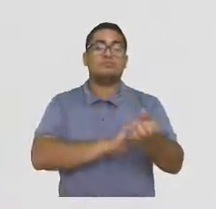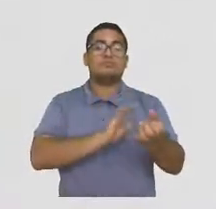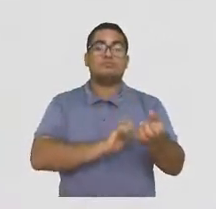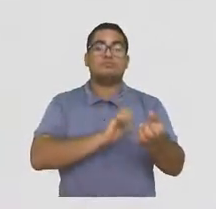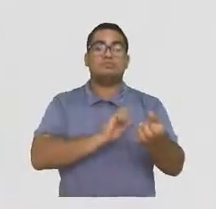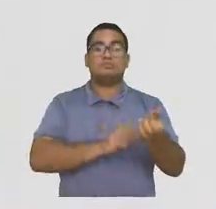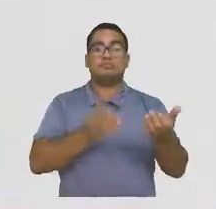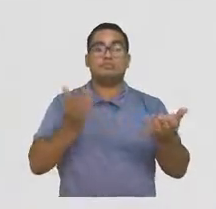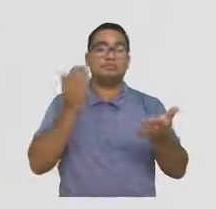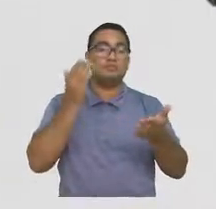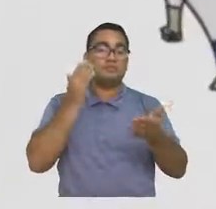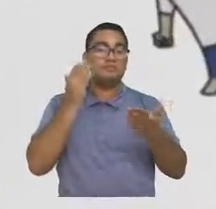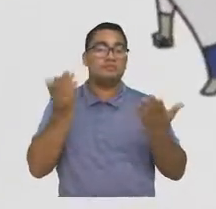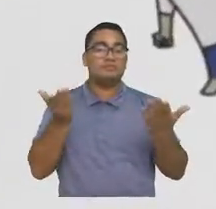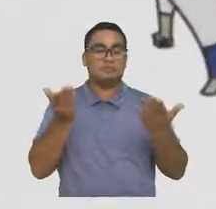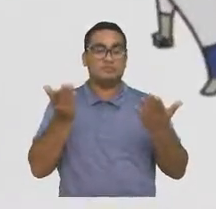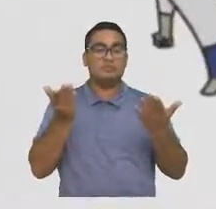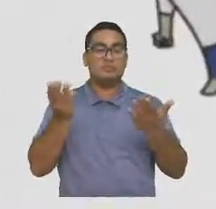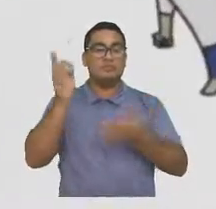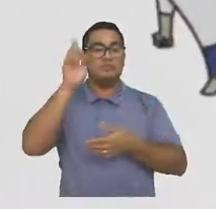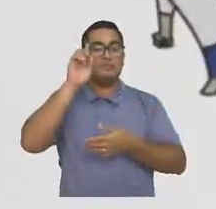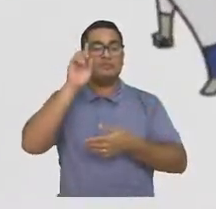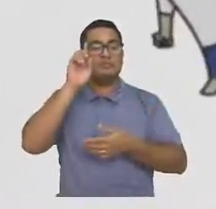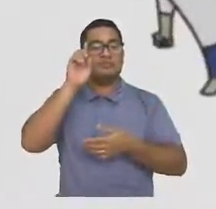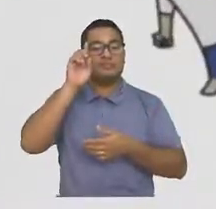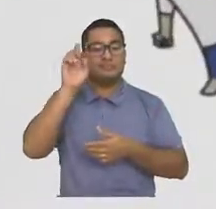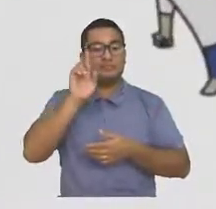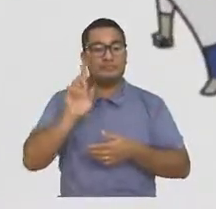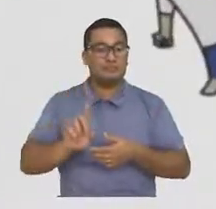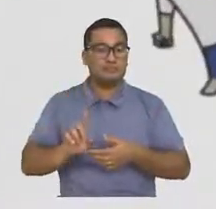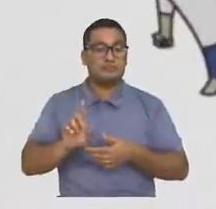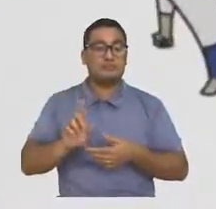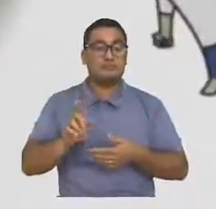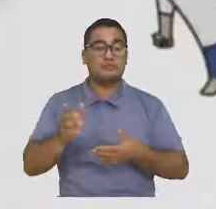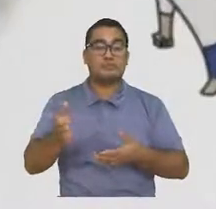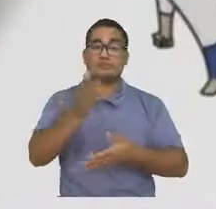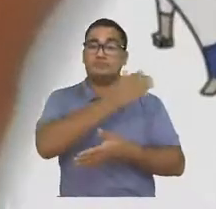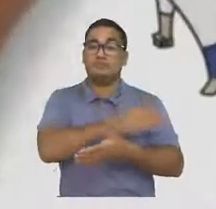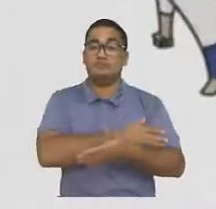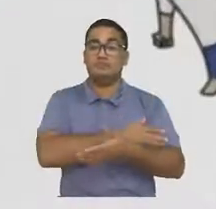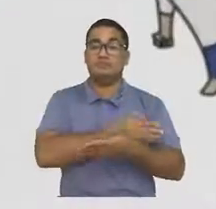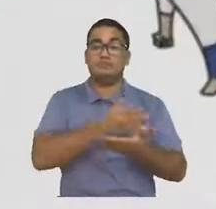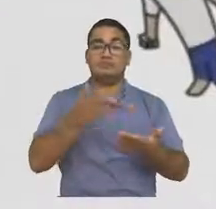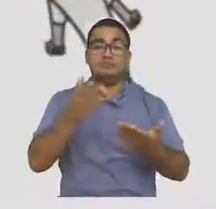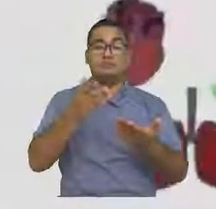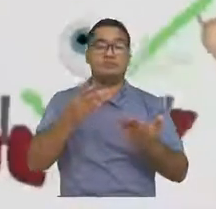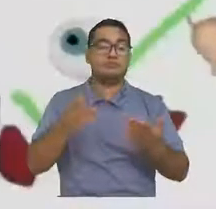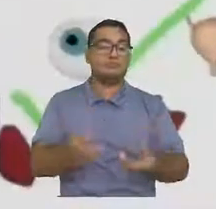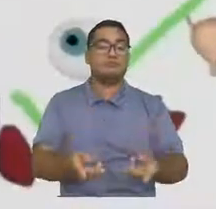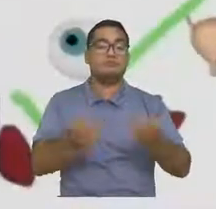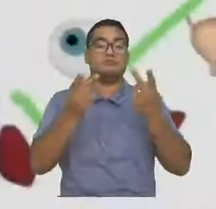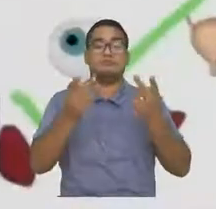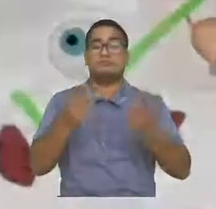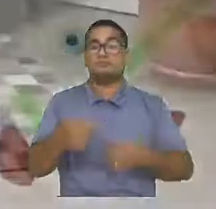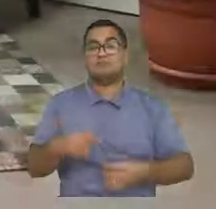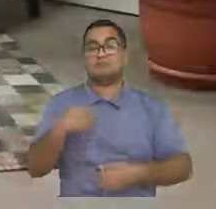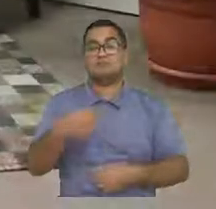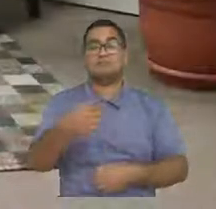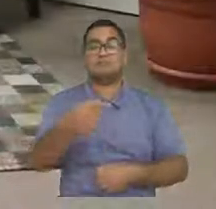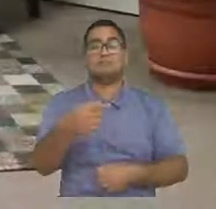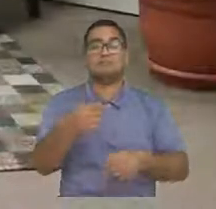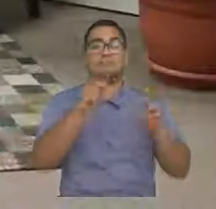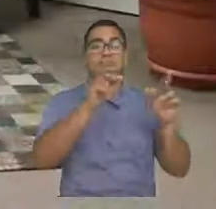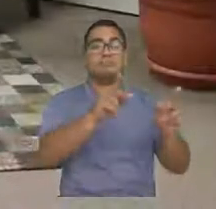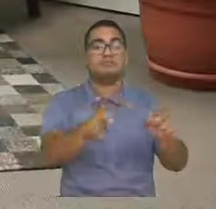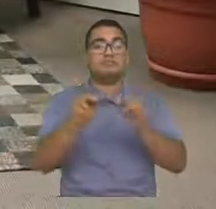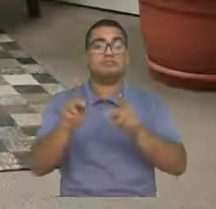hipertensa, y no nos damos cuenta, que es que no manejamos el estrés de la vida cotidiana. A veces la gente